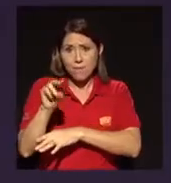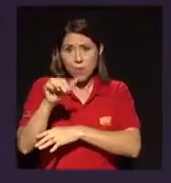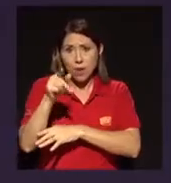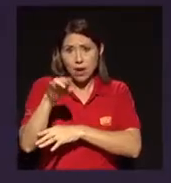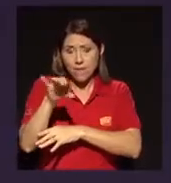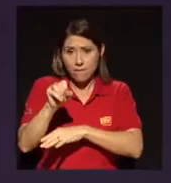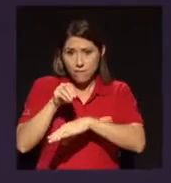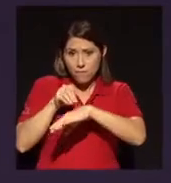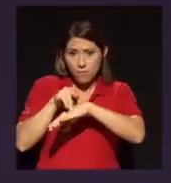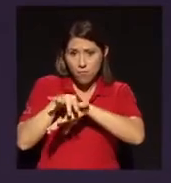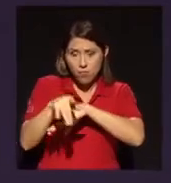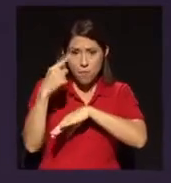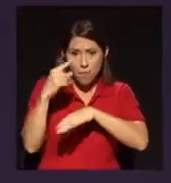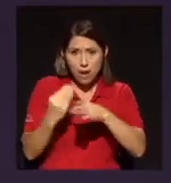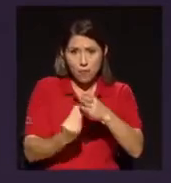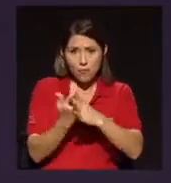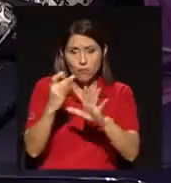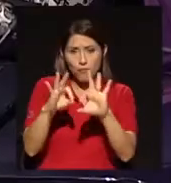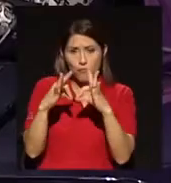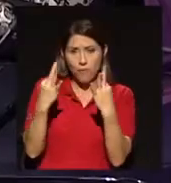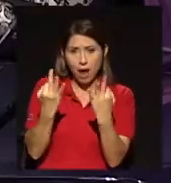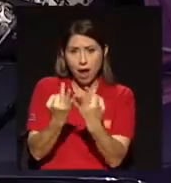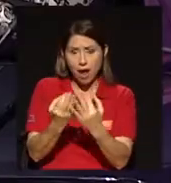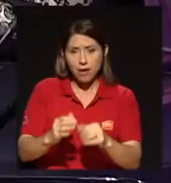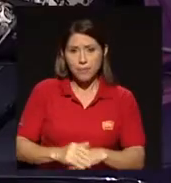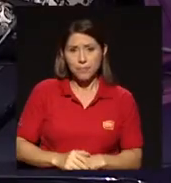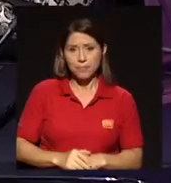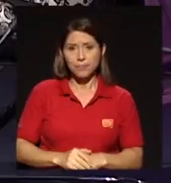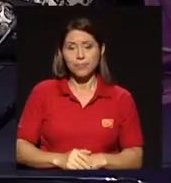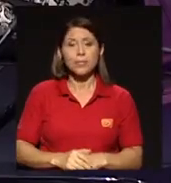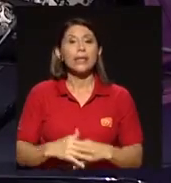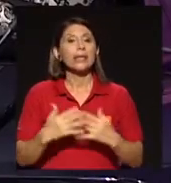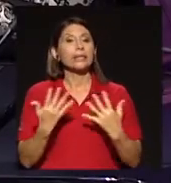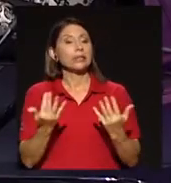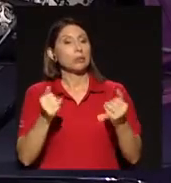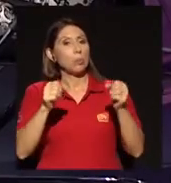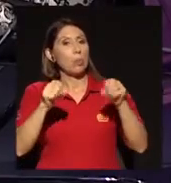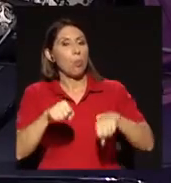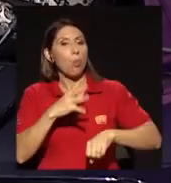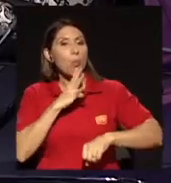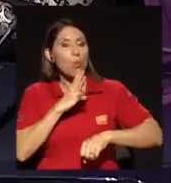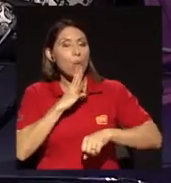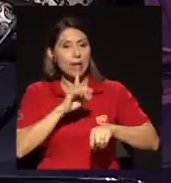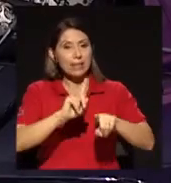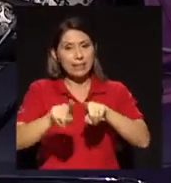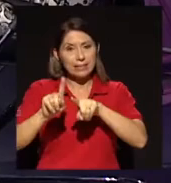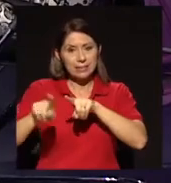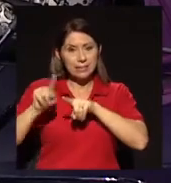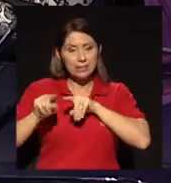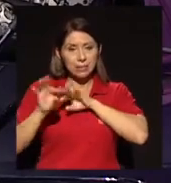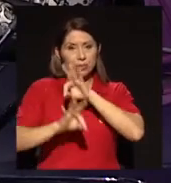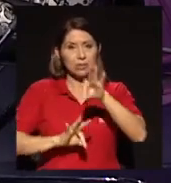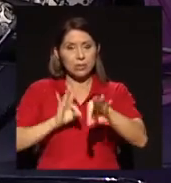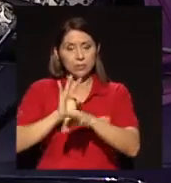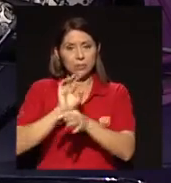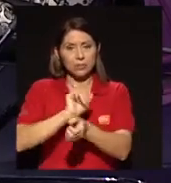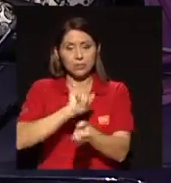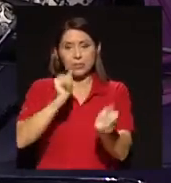misma? Bueno, podemos hablar de distintos